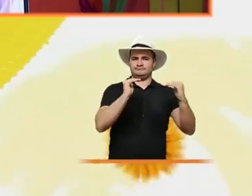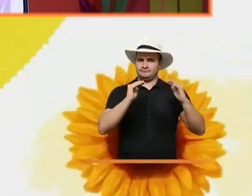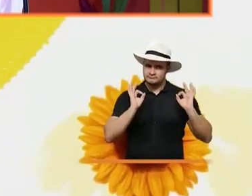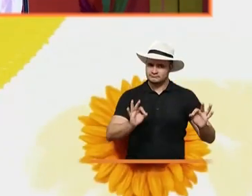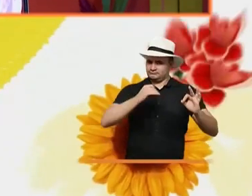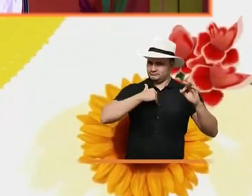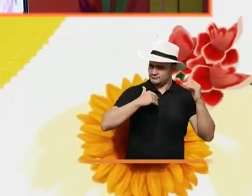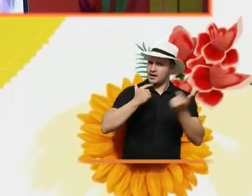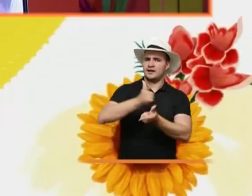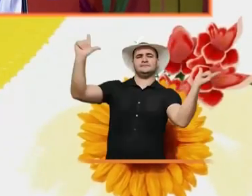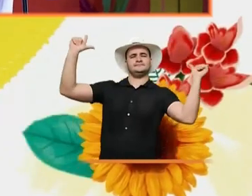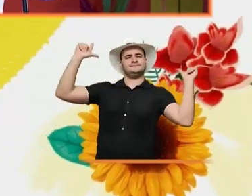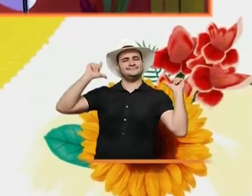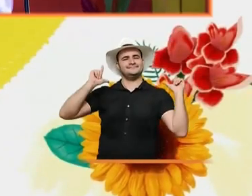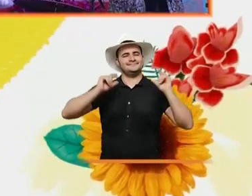2